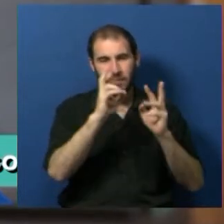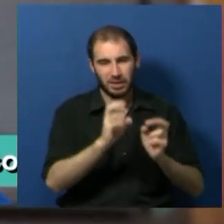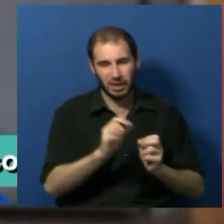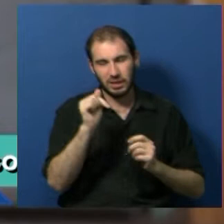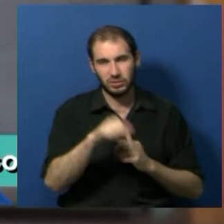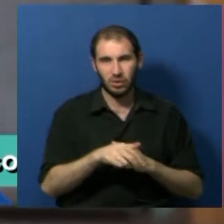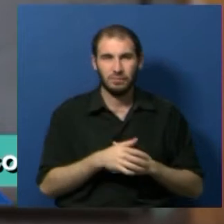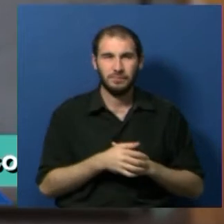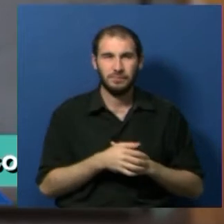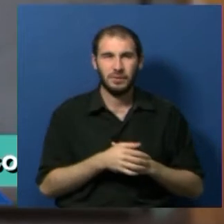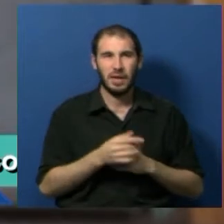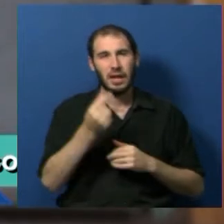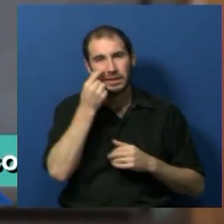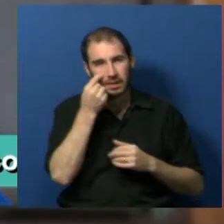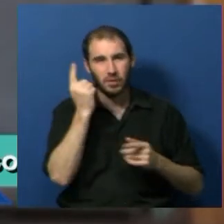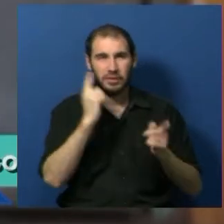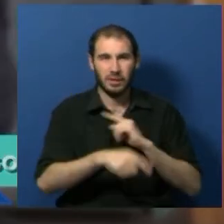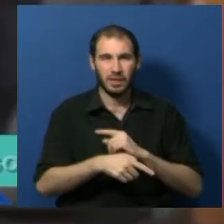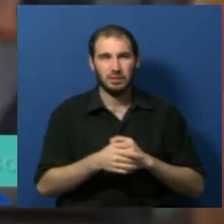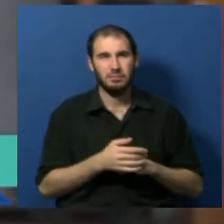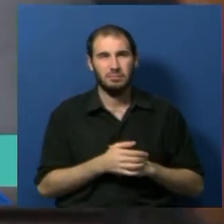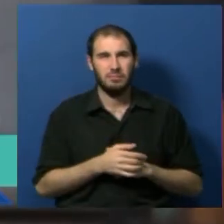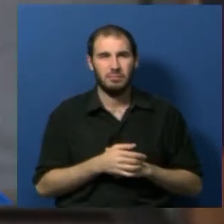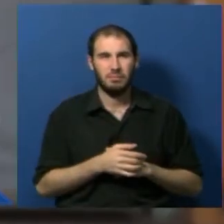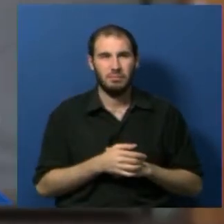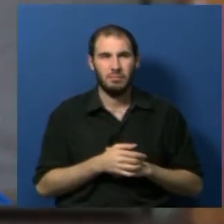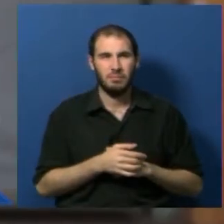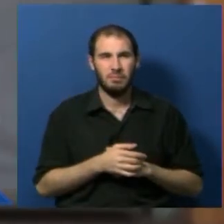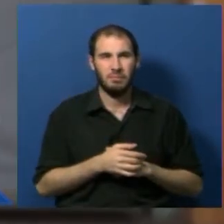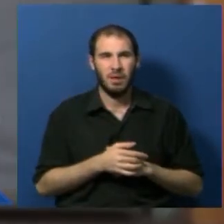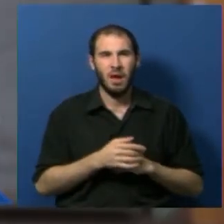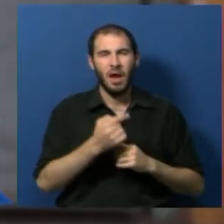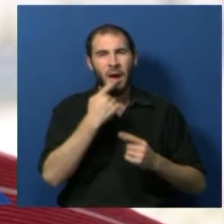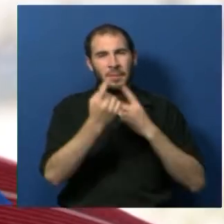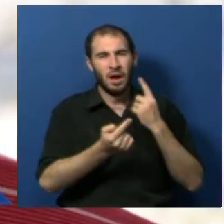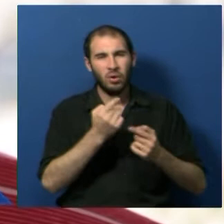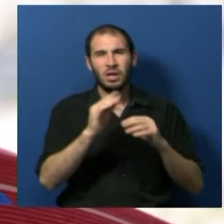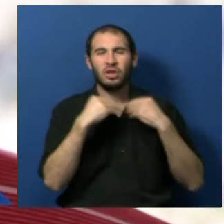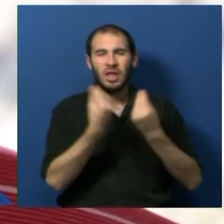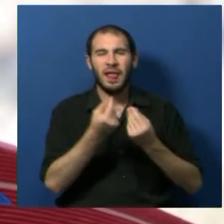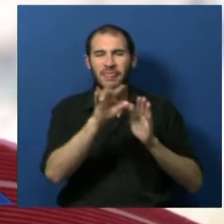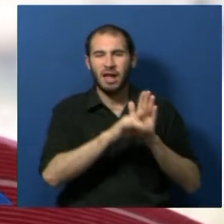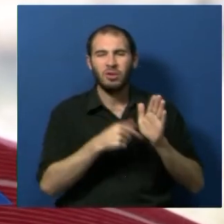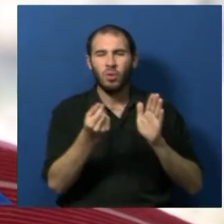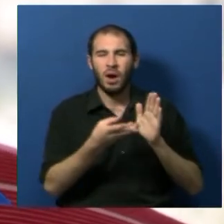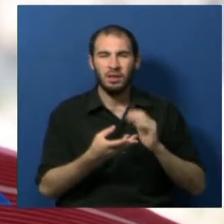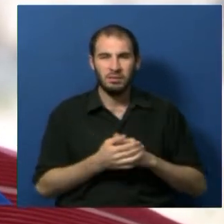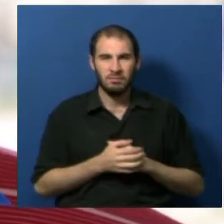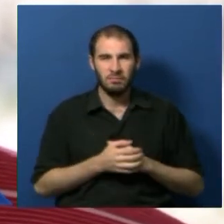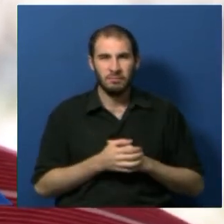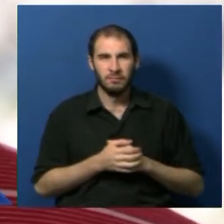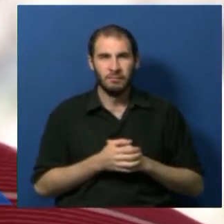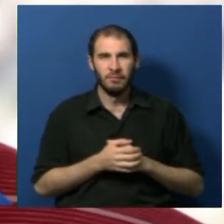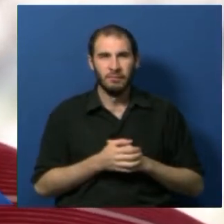investigación, sus testimonios directos, su relevamiento de cifras, y